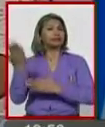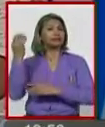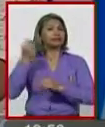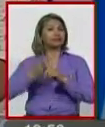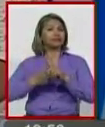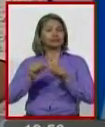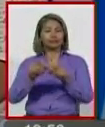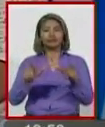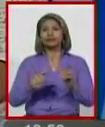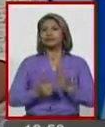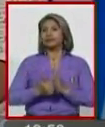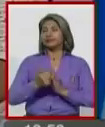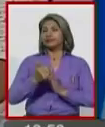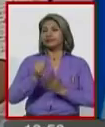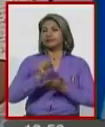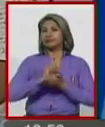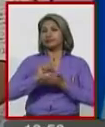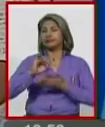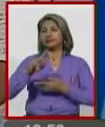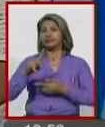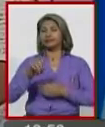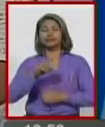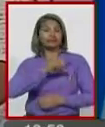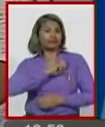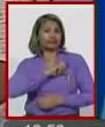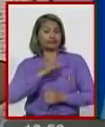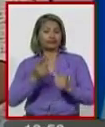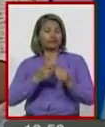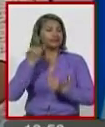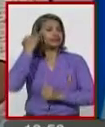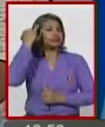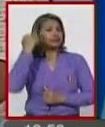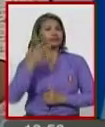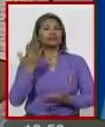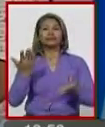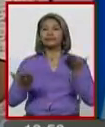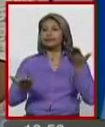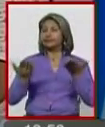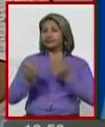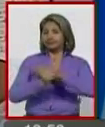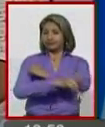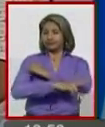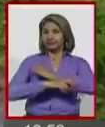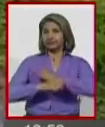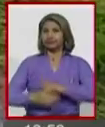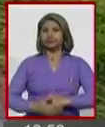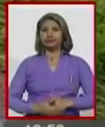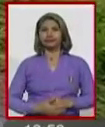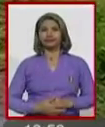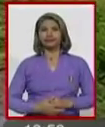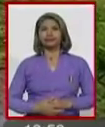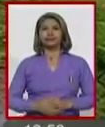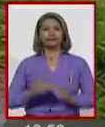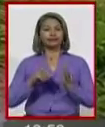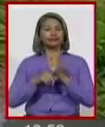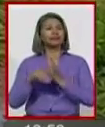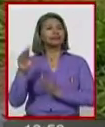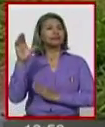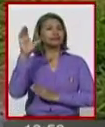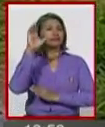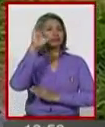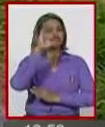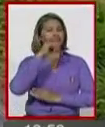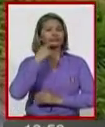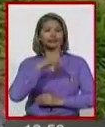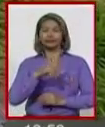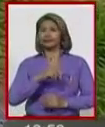pasado mes en la zona del Alto San Pedro. La policía maneja en primera hipótesis se trataría de un robo. Luego de intensas